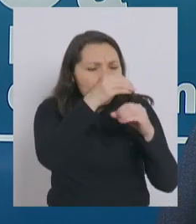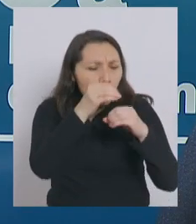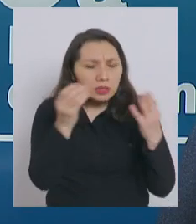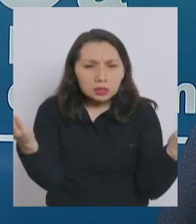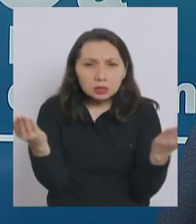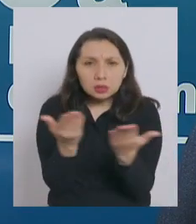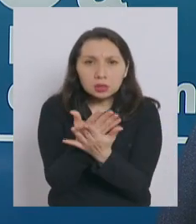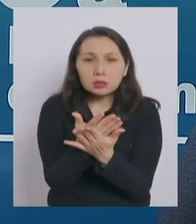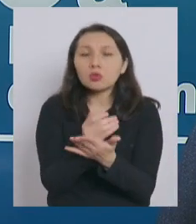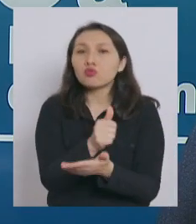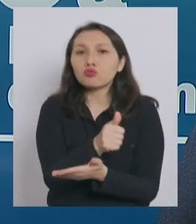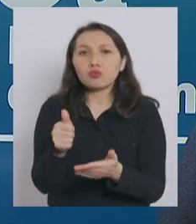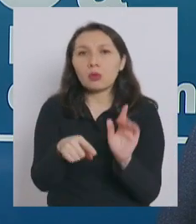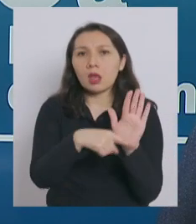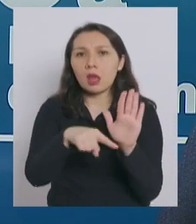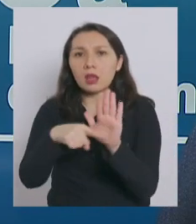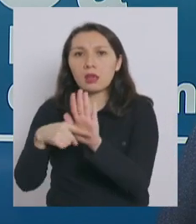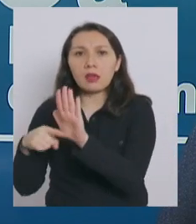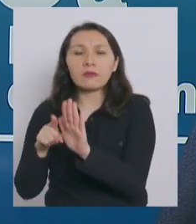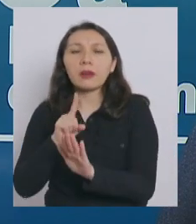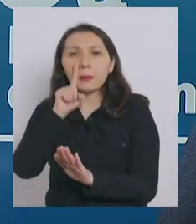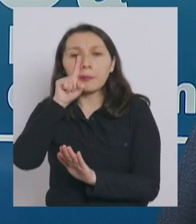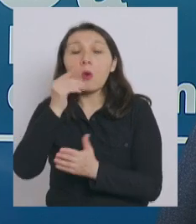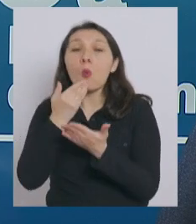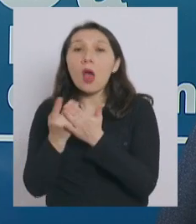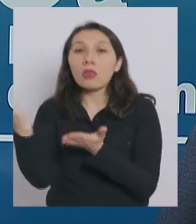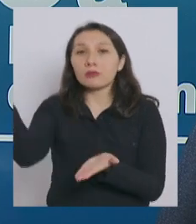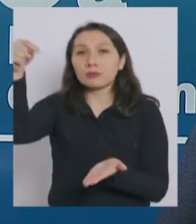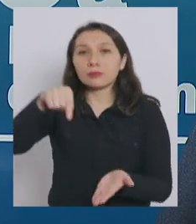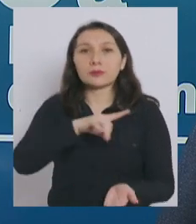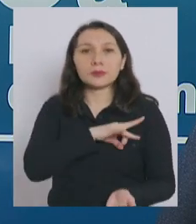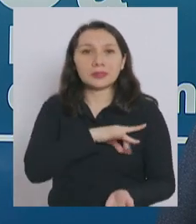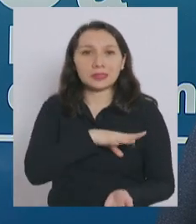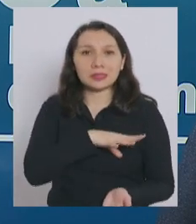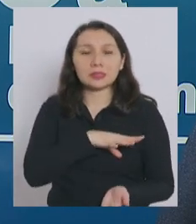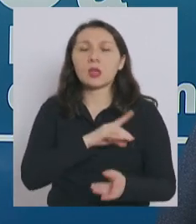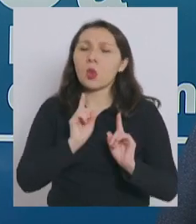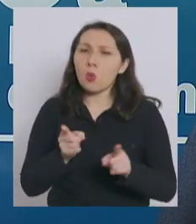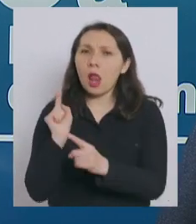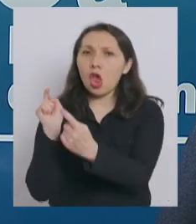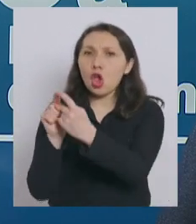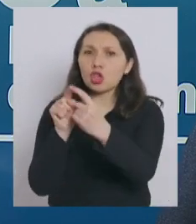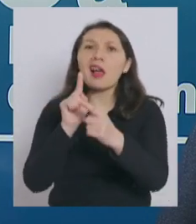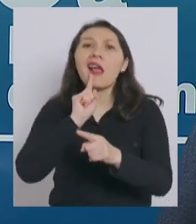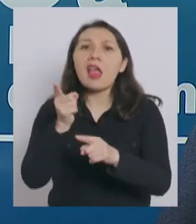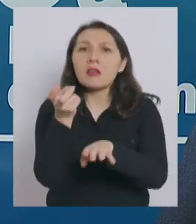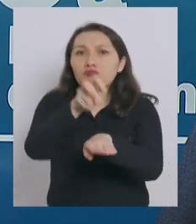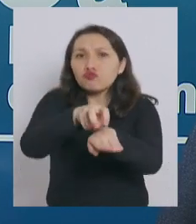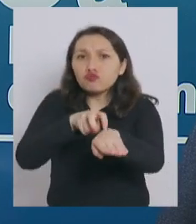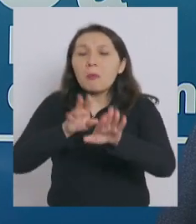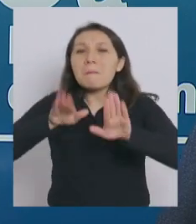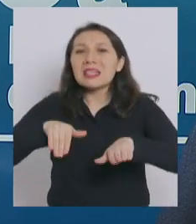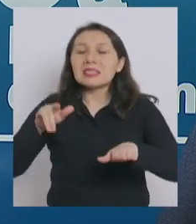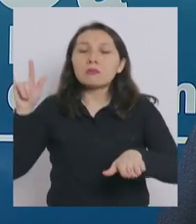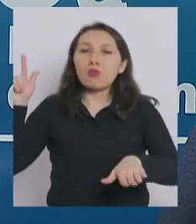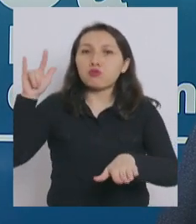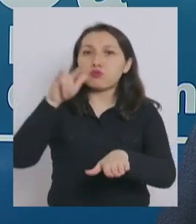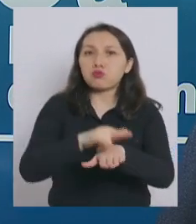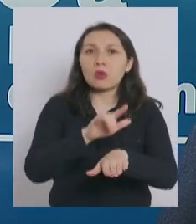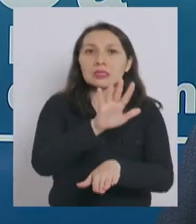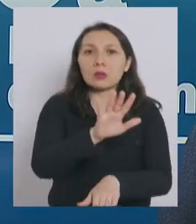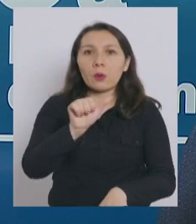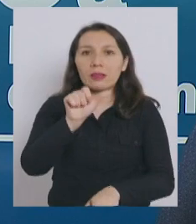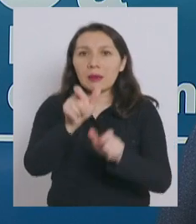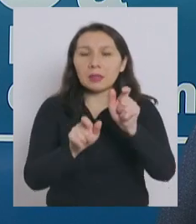todos han dado negativos en su pc era el ingreso del país se está contactando a los pasajeros del avión que son 56 personas